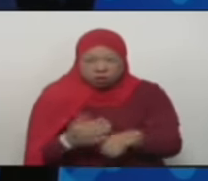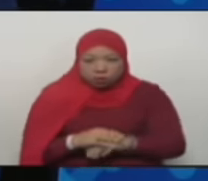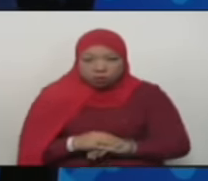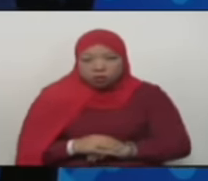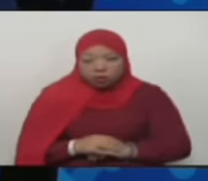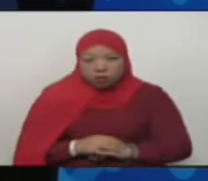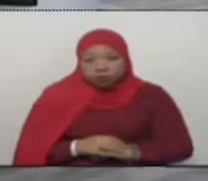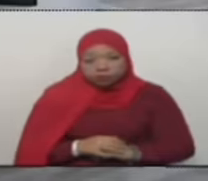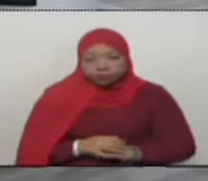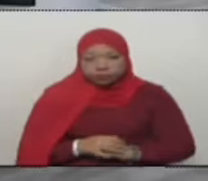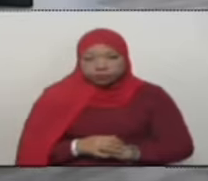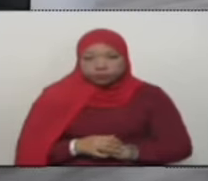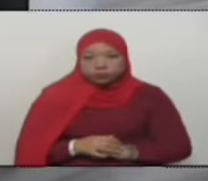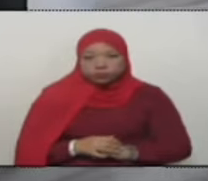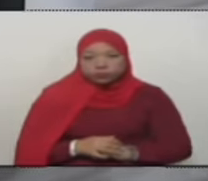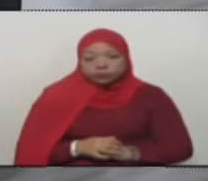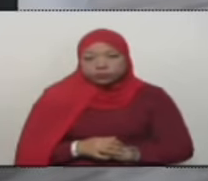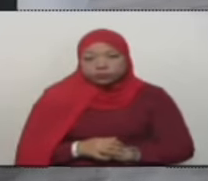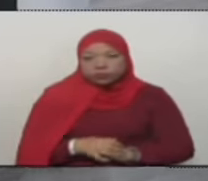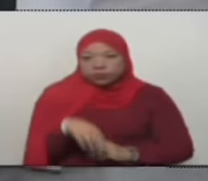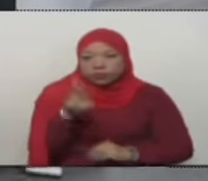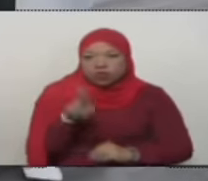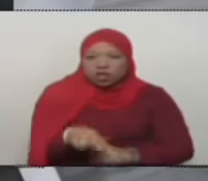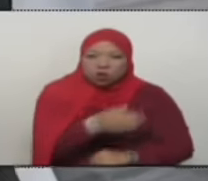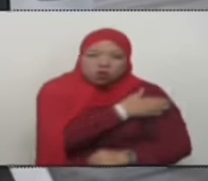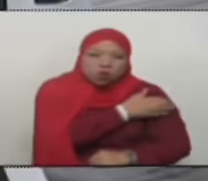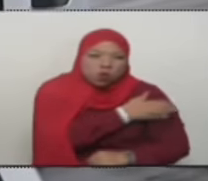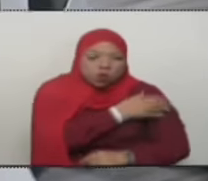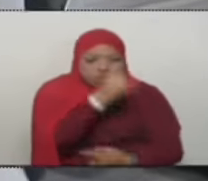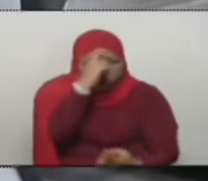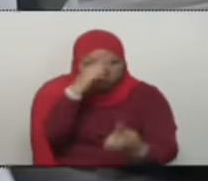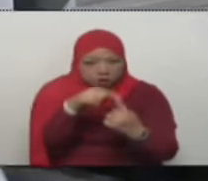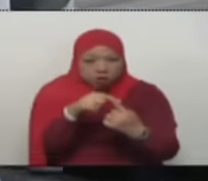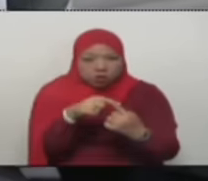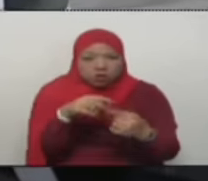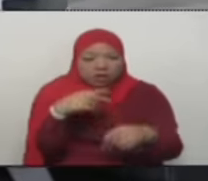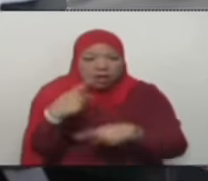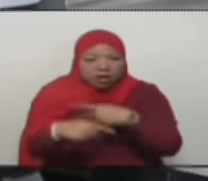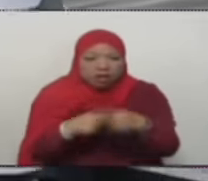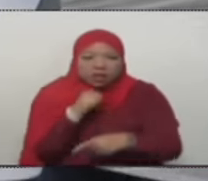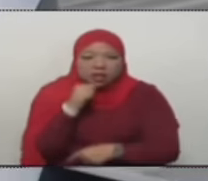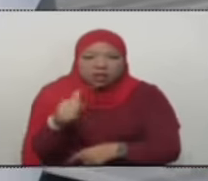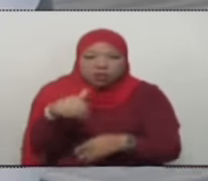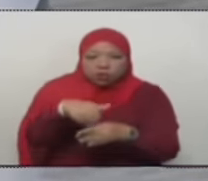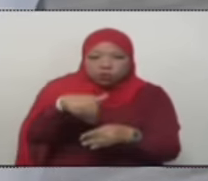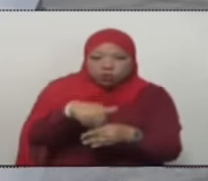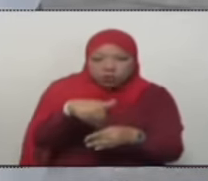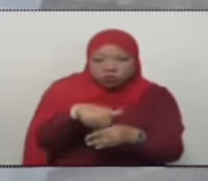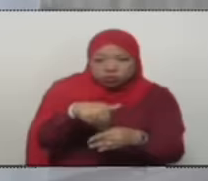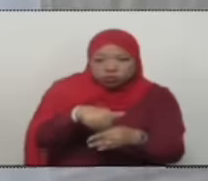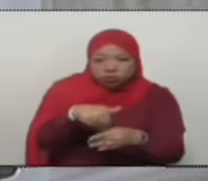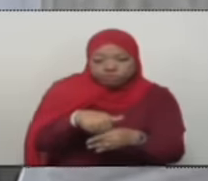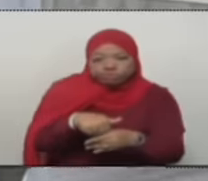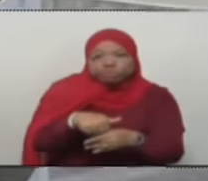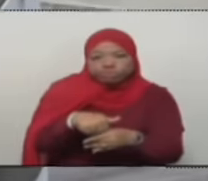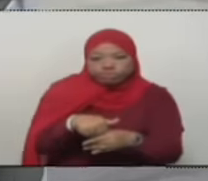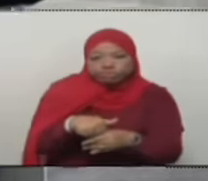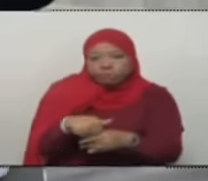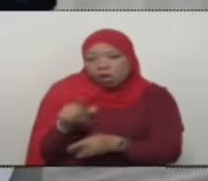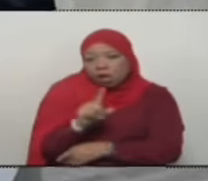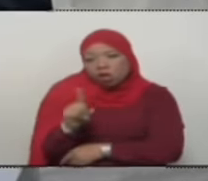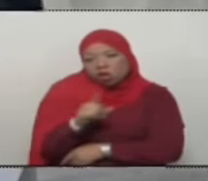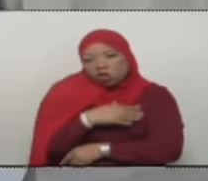El propósito nunca fue ganar las elecciones, el propósito era destruir las elecciones, que es distinto. Ellos no quieren